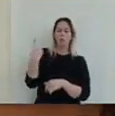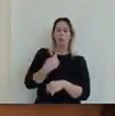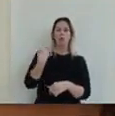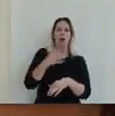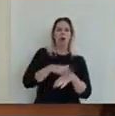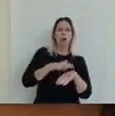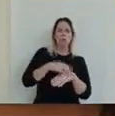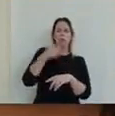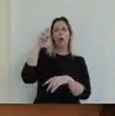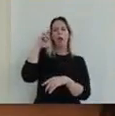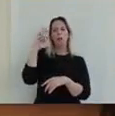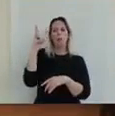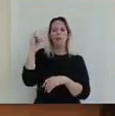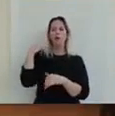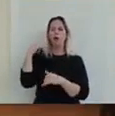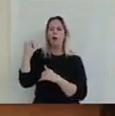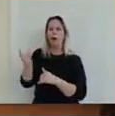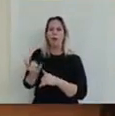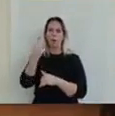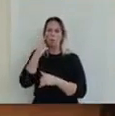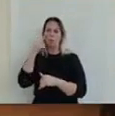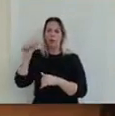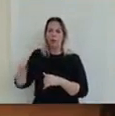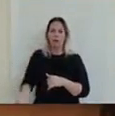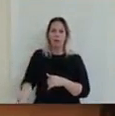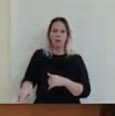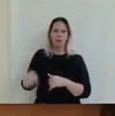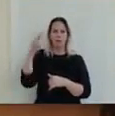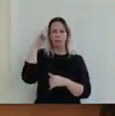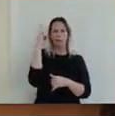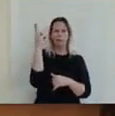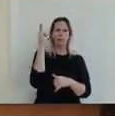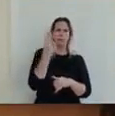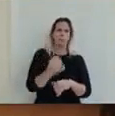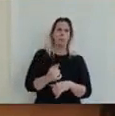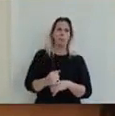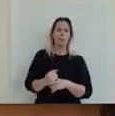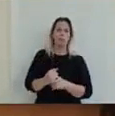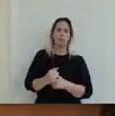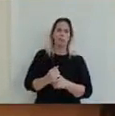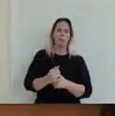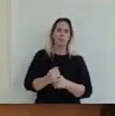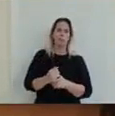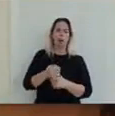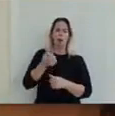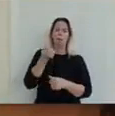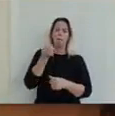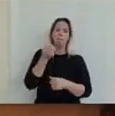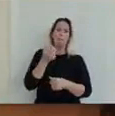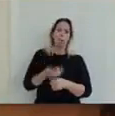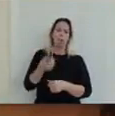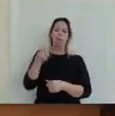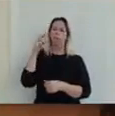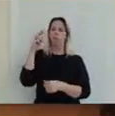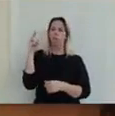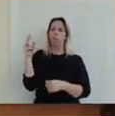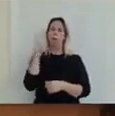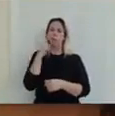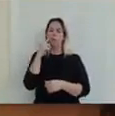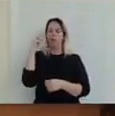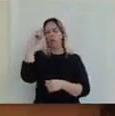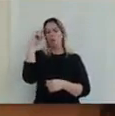inclusive con el Ejecutivo en un montón de cuestiones que de hecho nosotros nos pusimos a disposición para poder hacerlo. Tengo